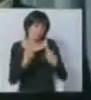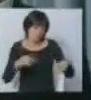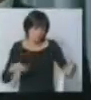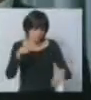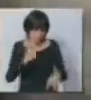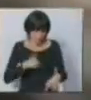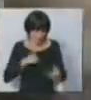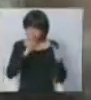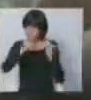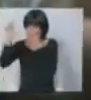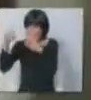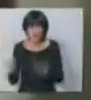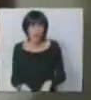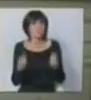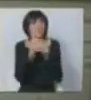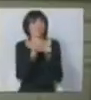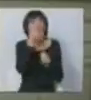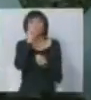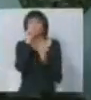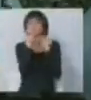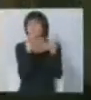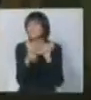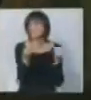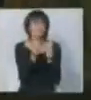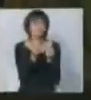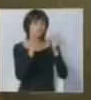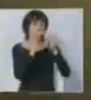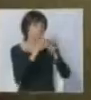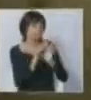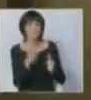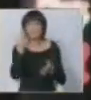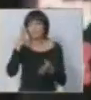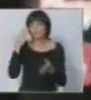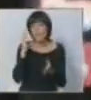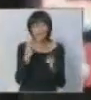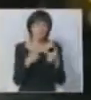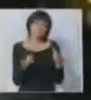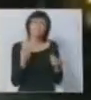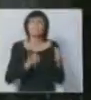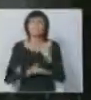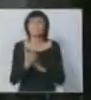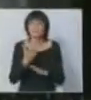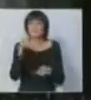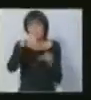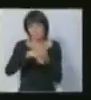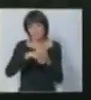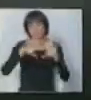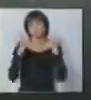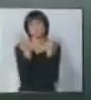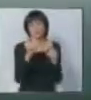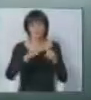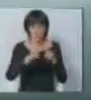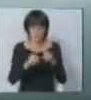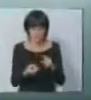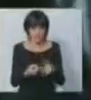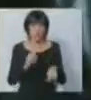estamos viviendo con tanto Twitter y tanta opereta en el mundo de la política. Mañana van a salir las